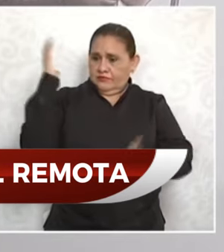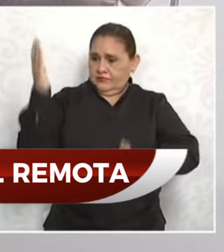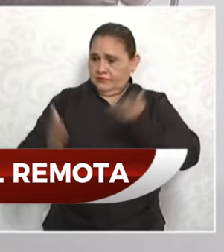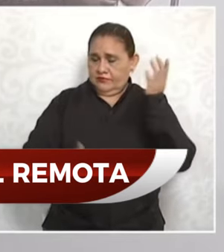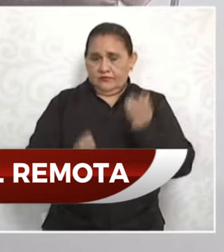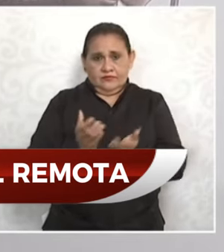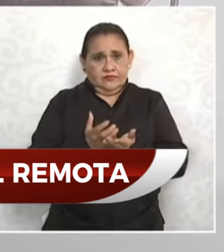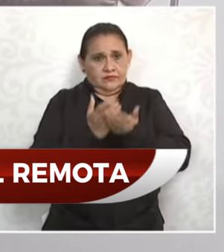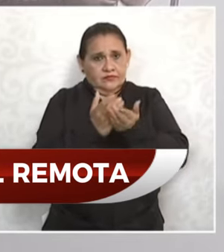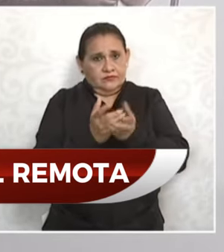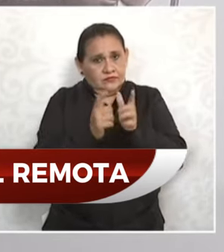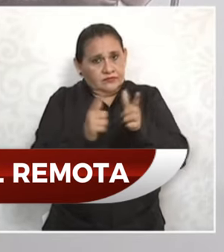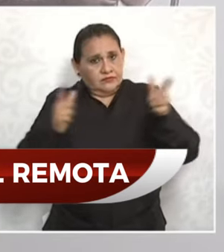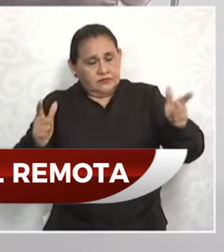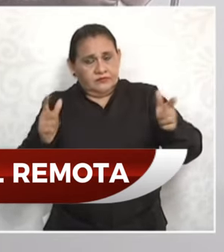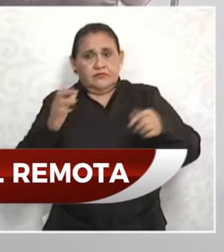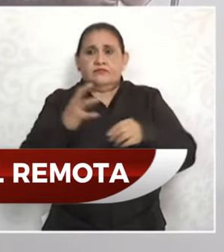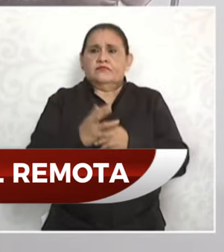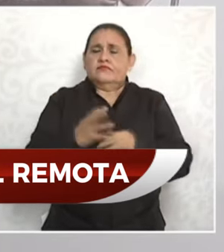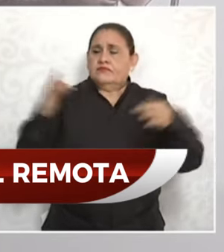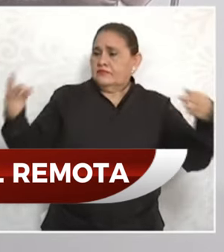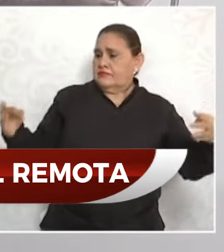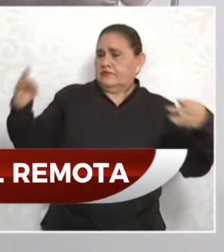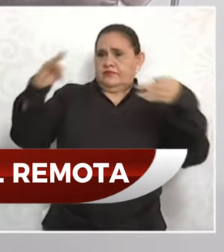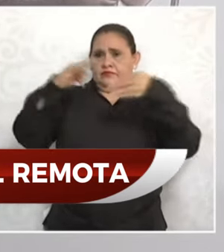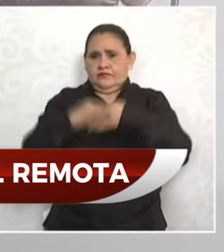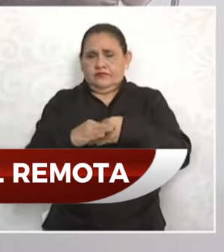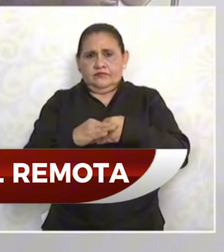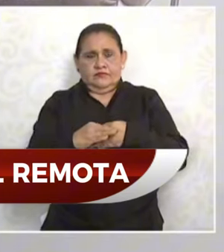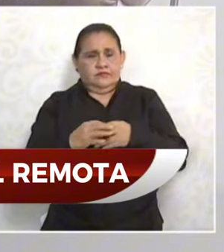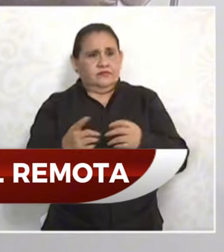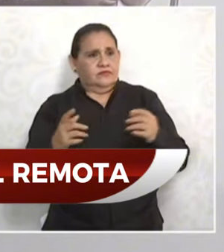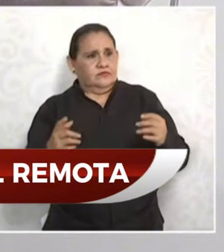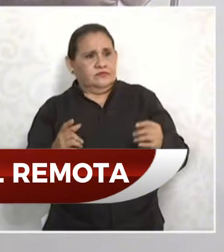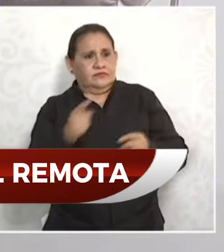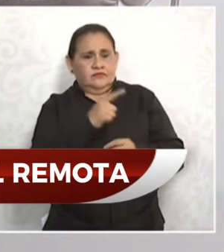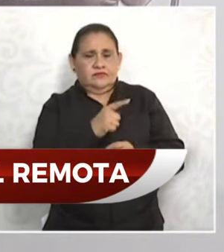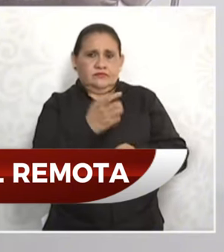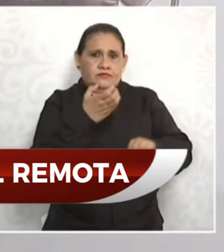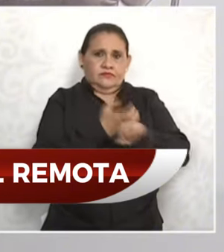todo el mundo, además de su cercanía con las costas de los Estados Unidos.